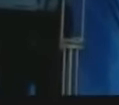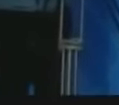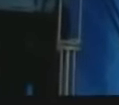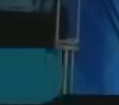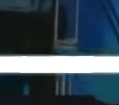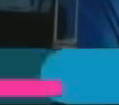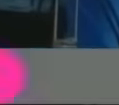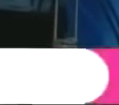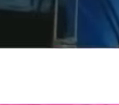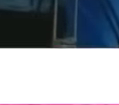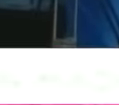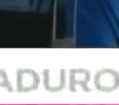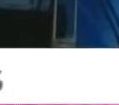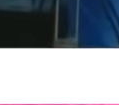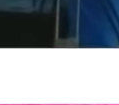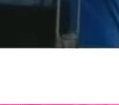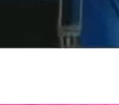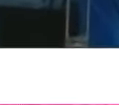abrir,